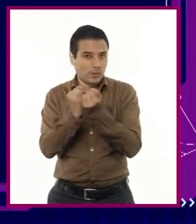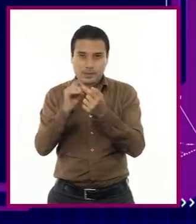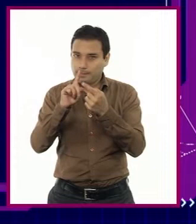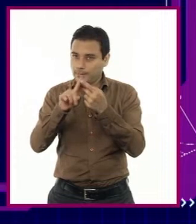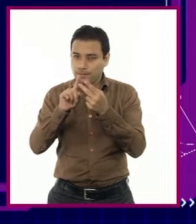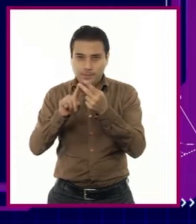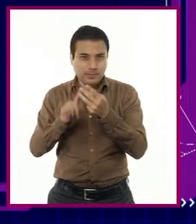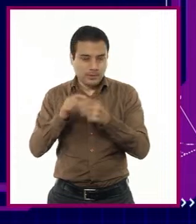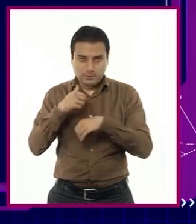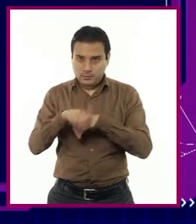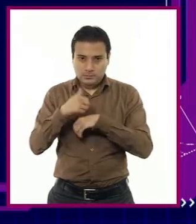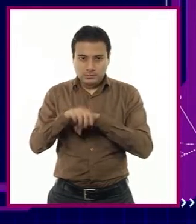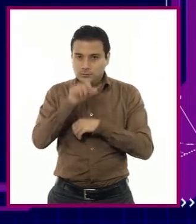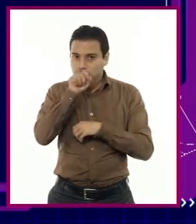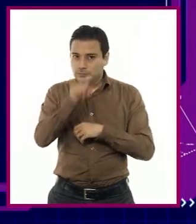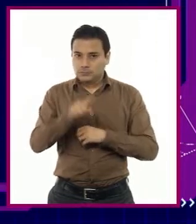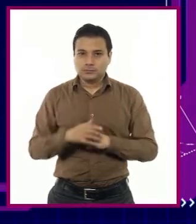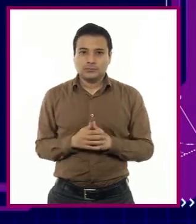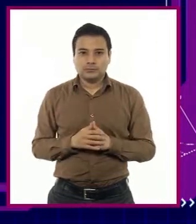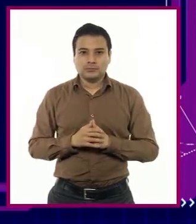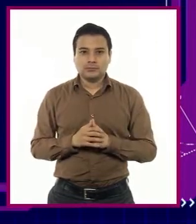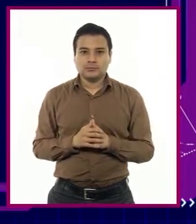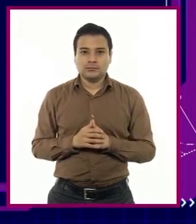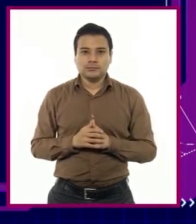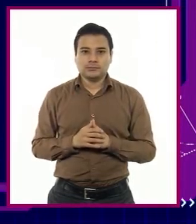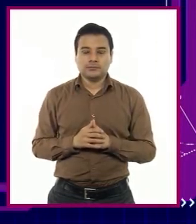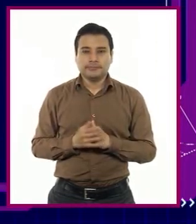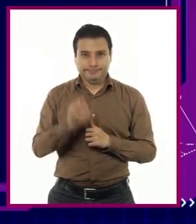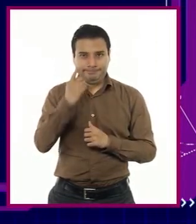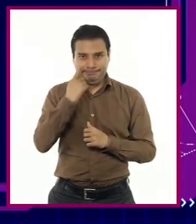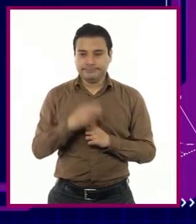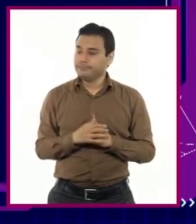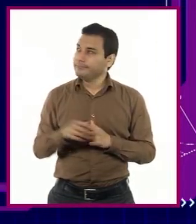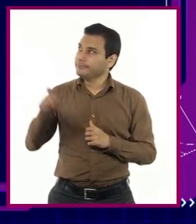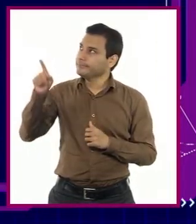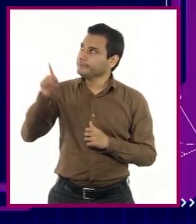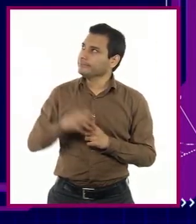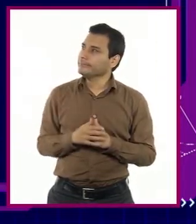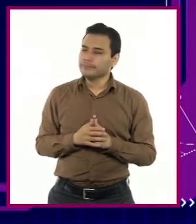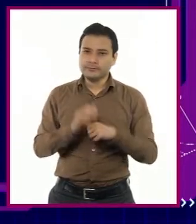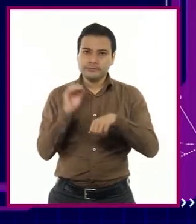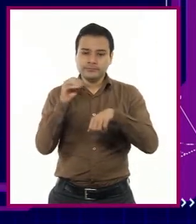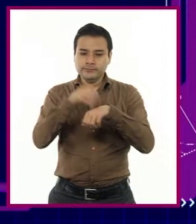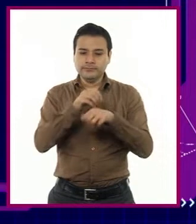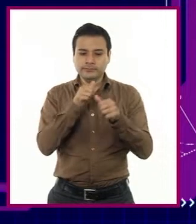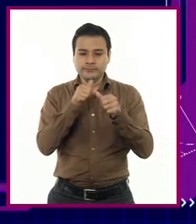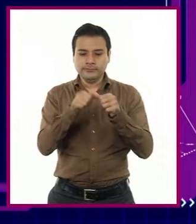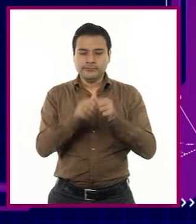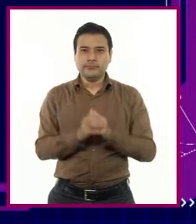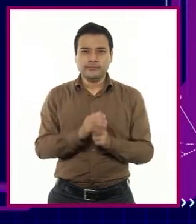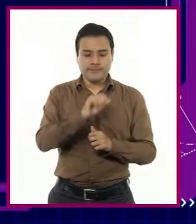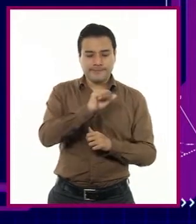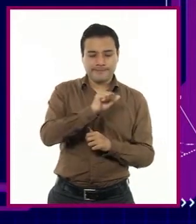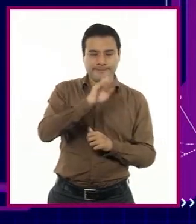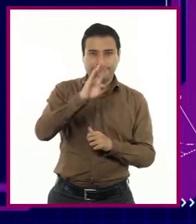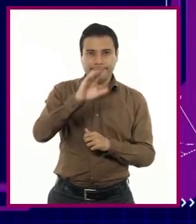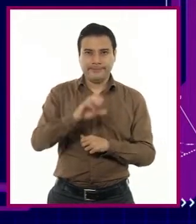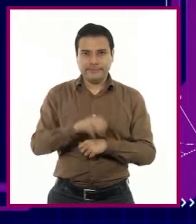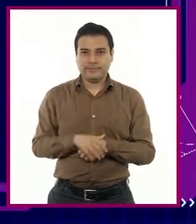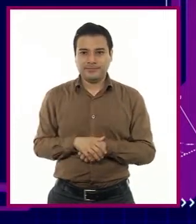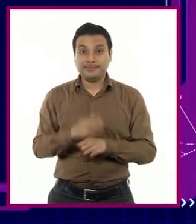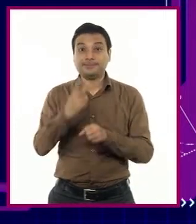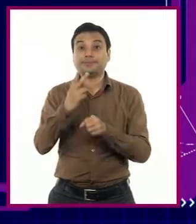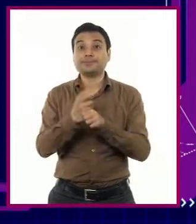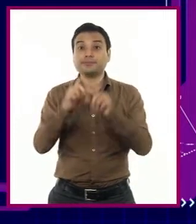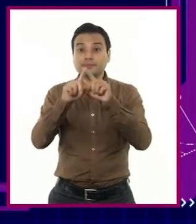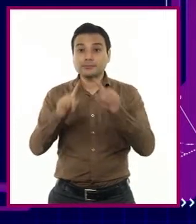y nombraremos cada uno de los vértices de los triángulos con la letra mayúscula. El primer triángulo es ABC, mientras